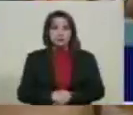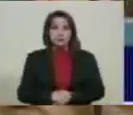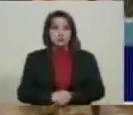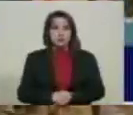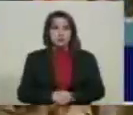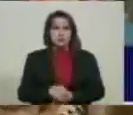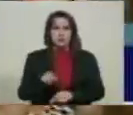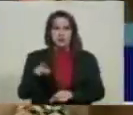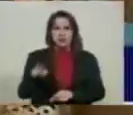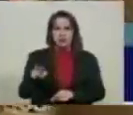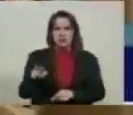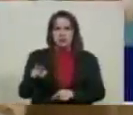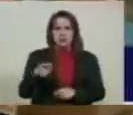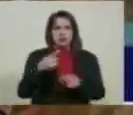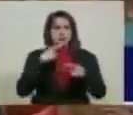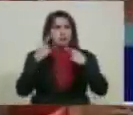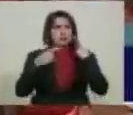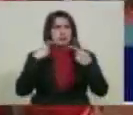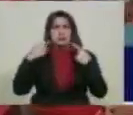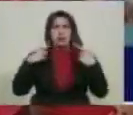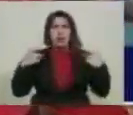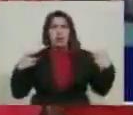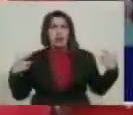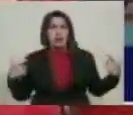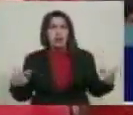eso es una exageración.